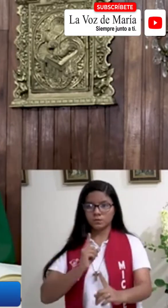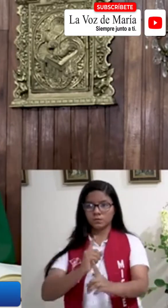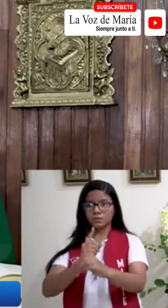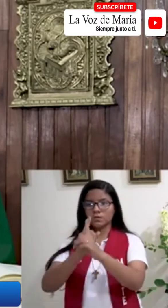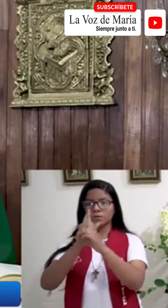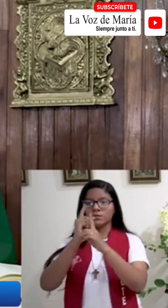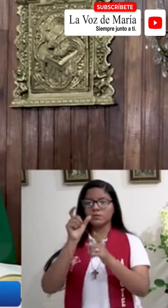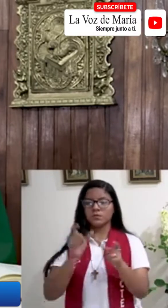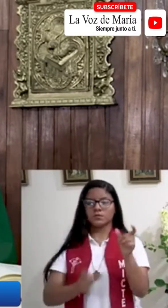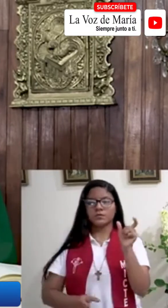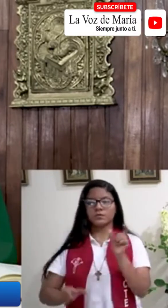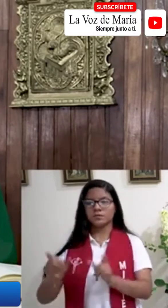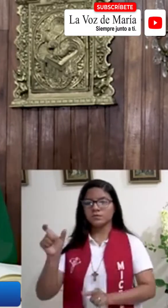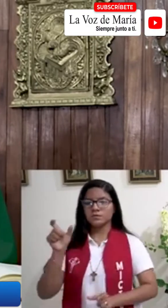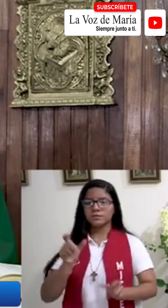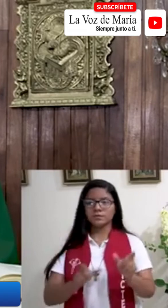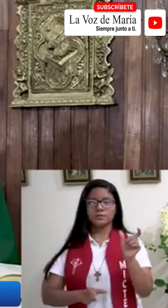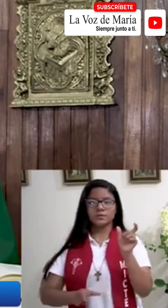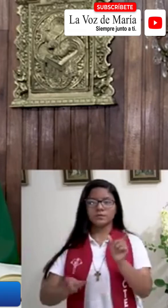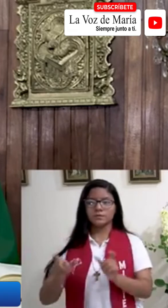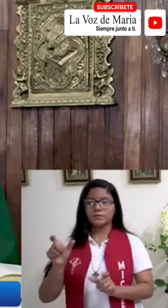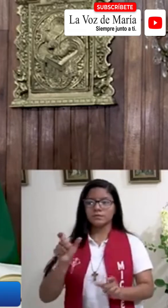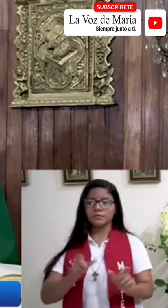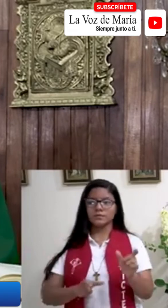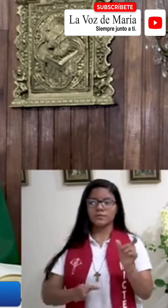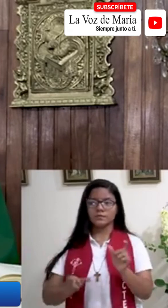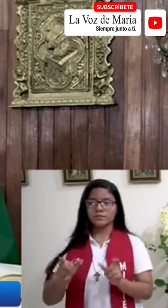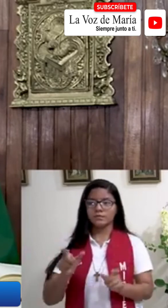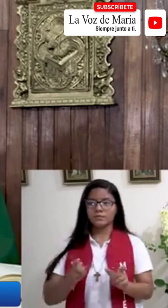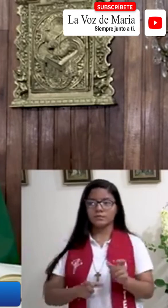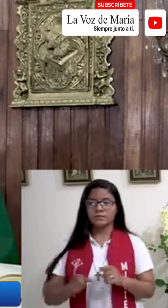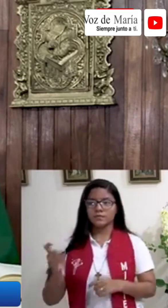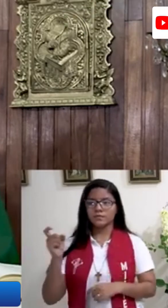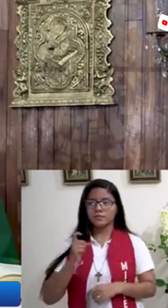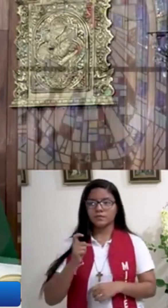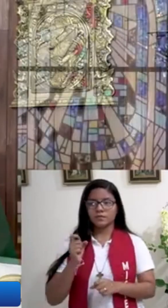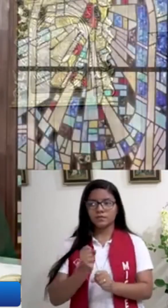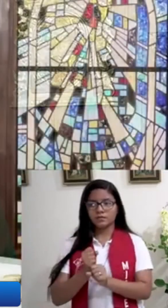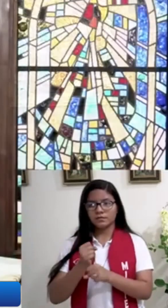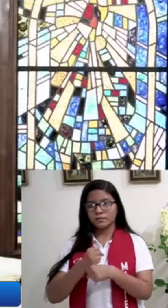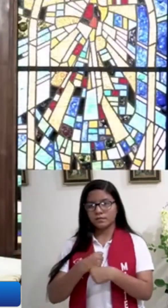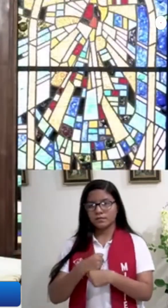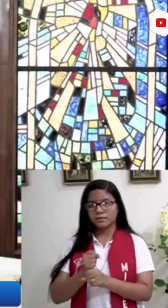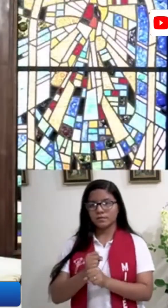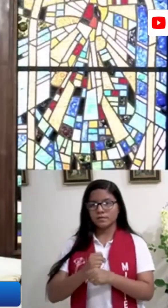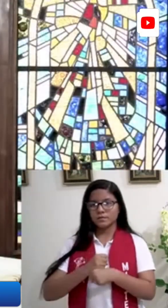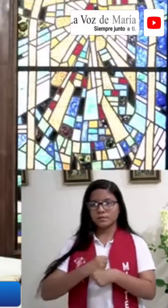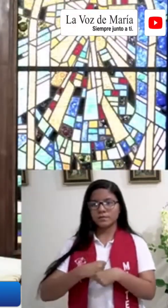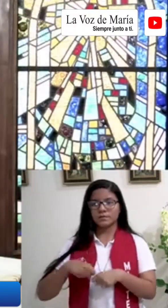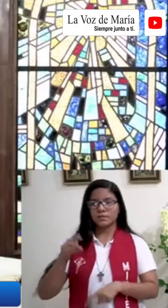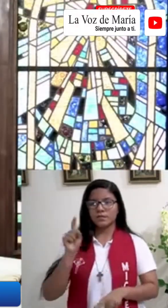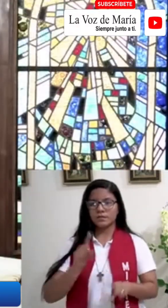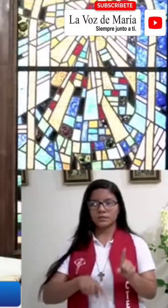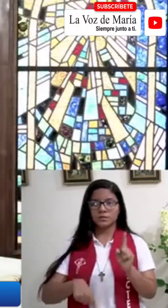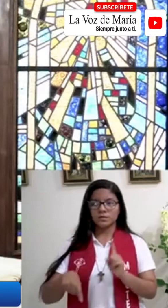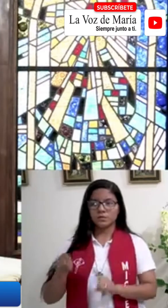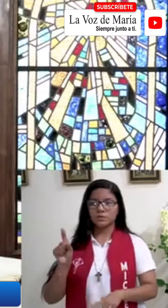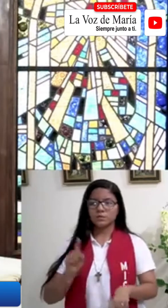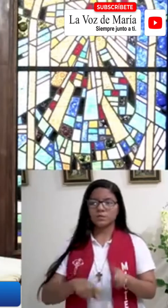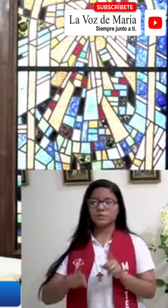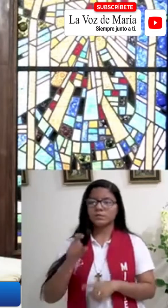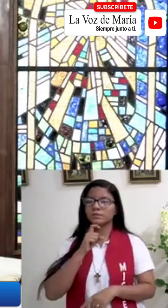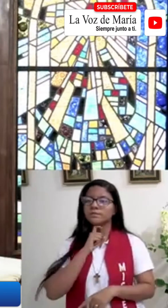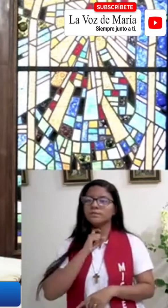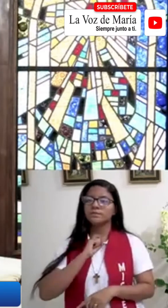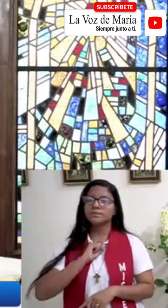abriéndose mi pan, que habrán sedientos que vengan a mi